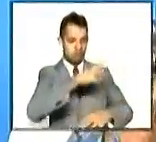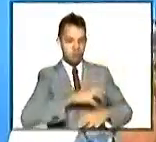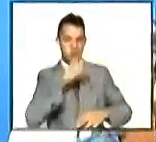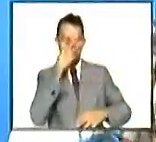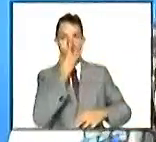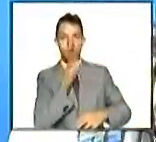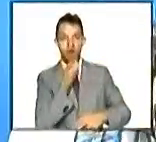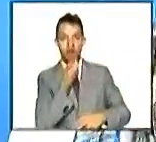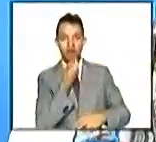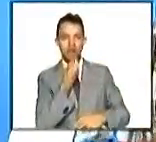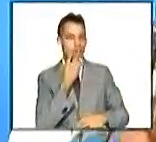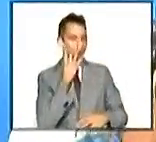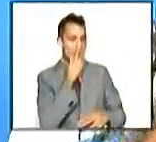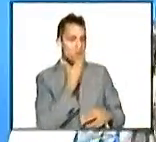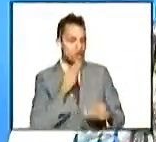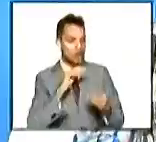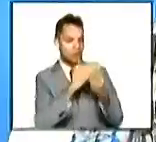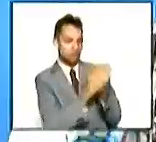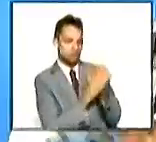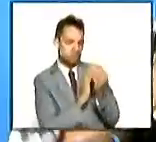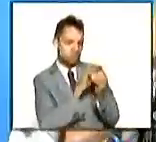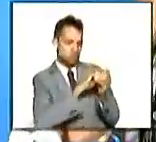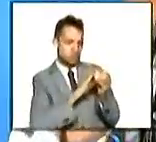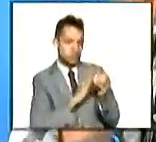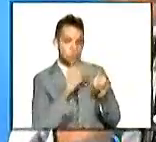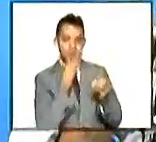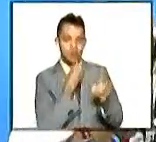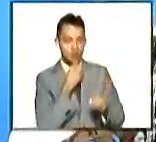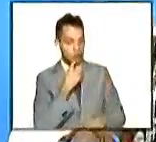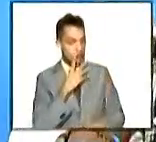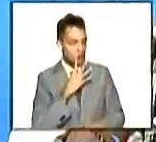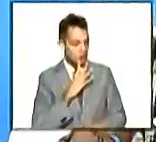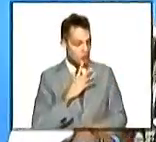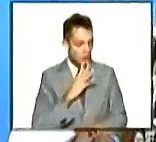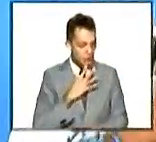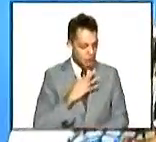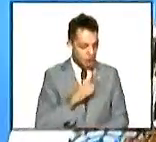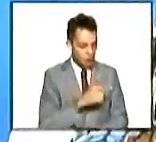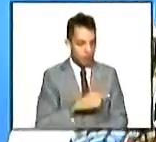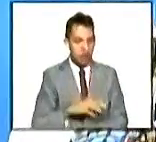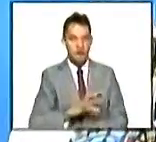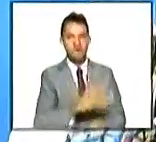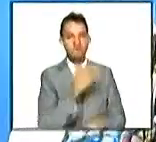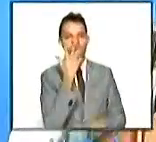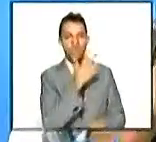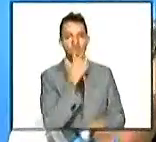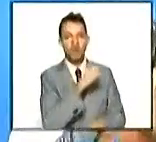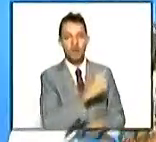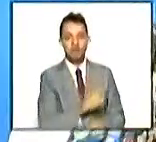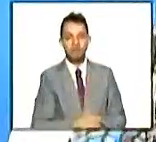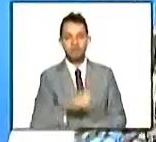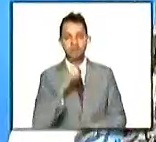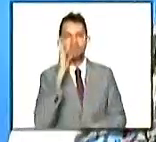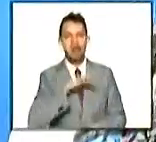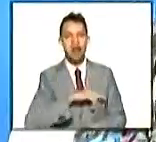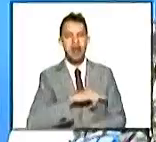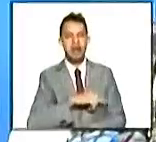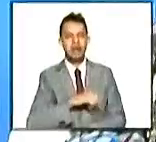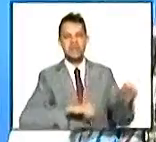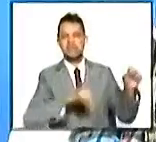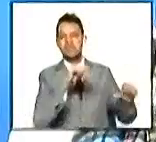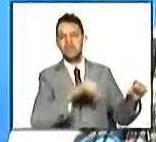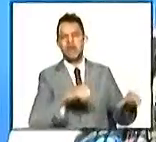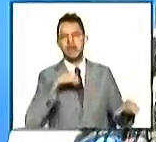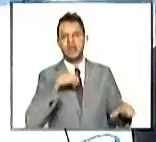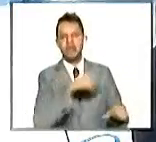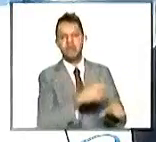como enceradas, brillantes y todo eso, y uno se deslumbra ante eso y resulta que son las frutas que más tóxicos